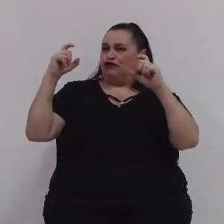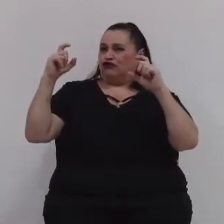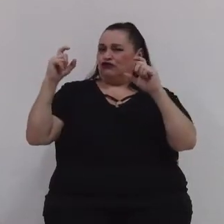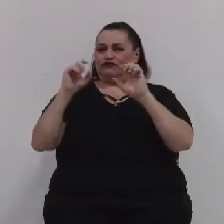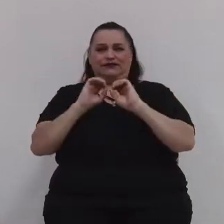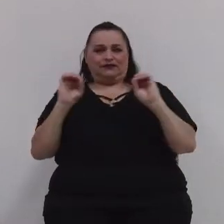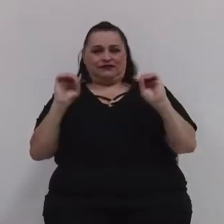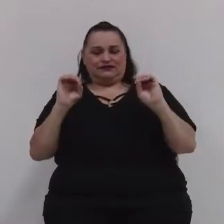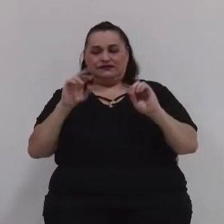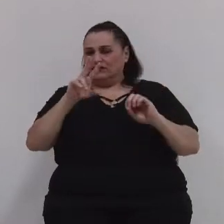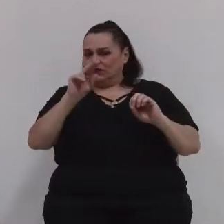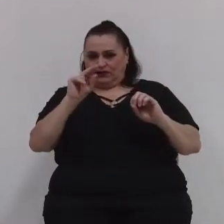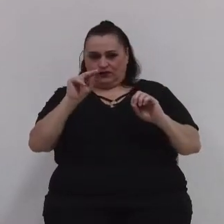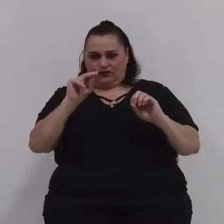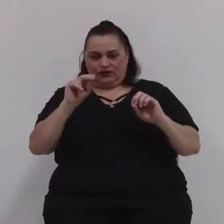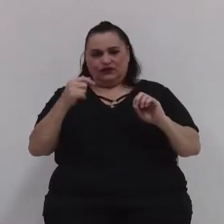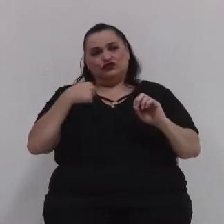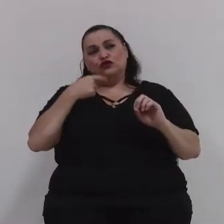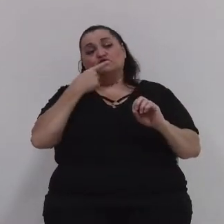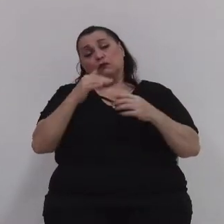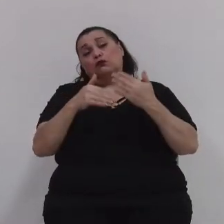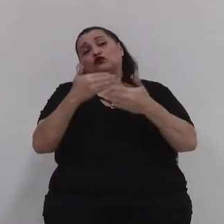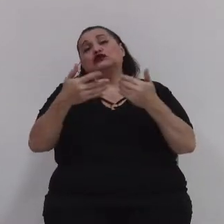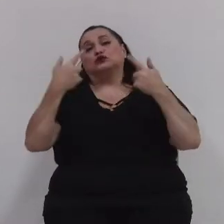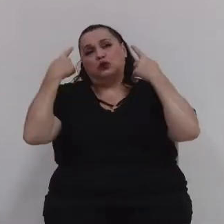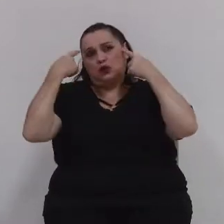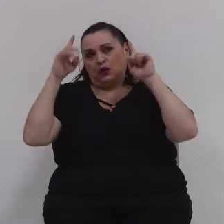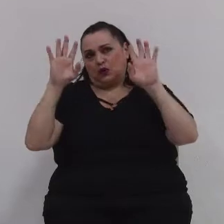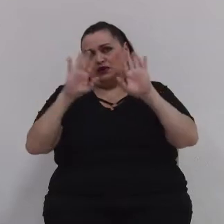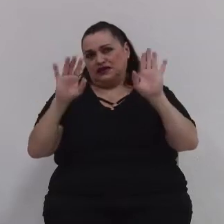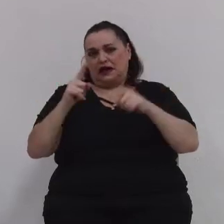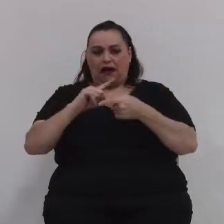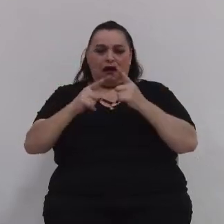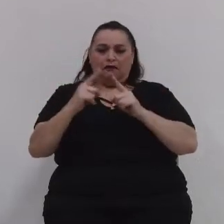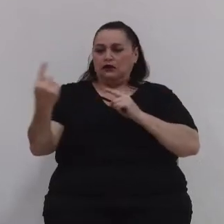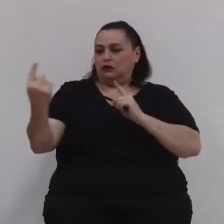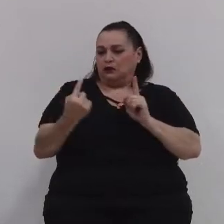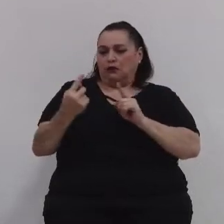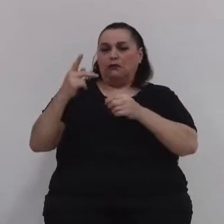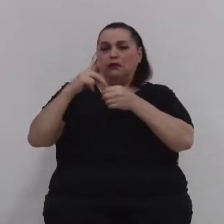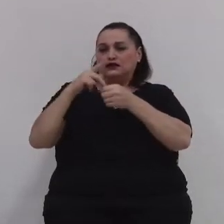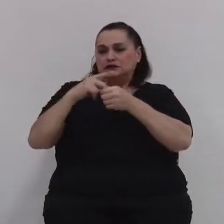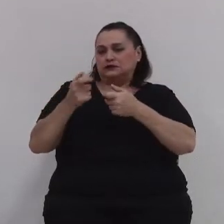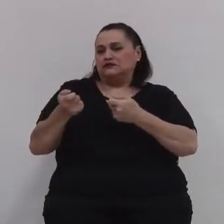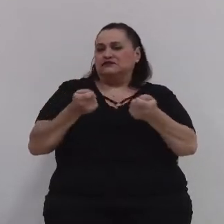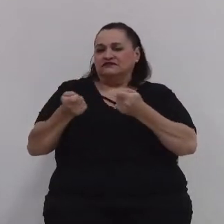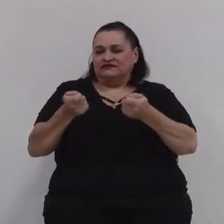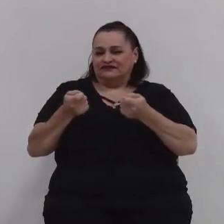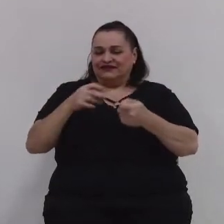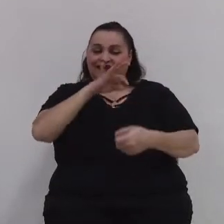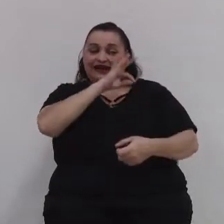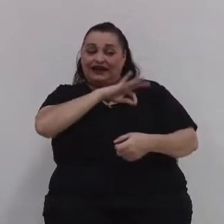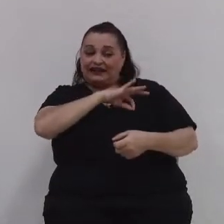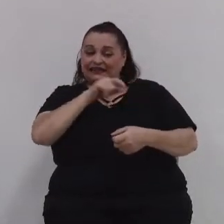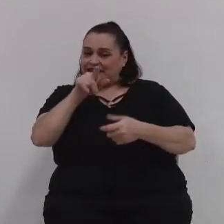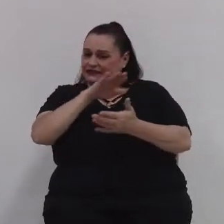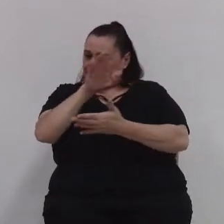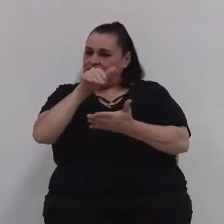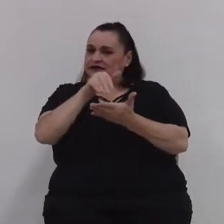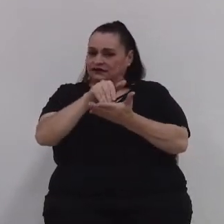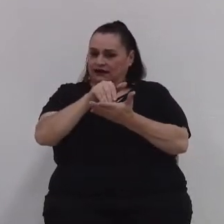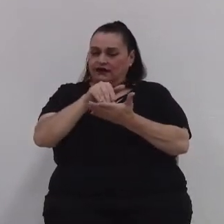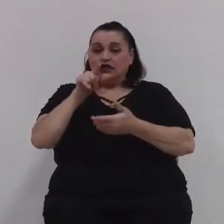decir que hubo un proceso, lo que ya un amigo mío hablaba de la participación. Esas garantías son centrales, ¿verdad? Entonces